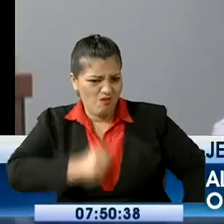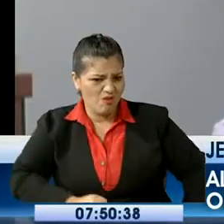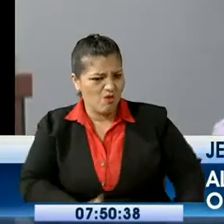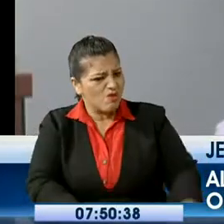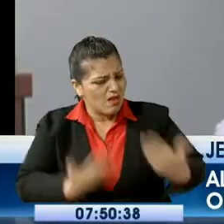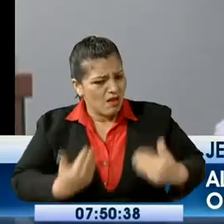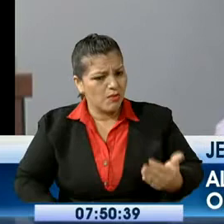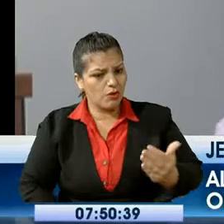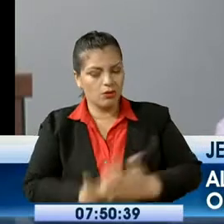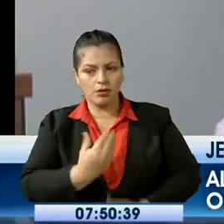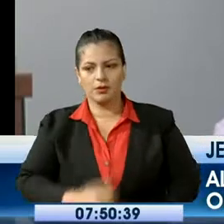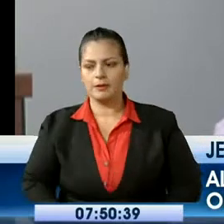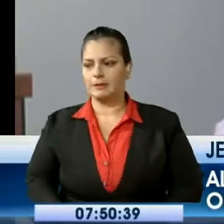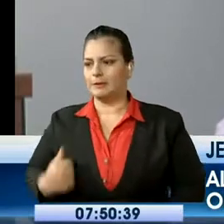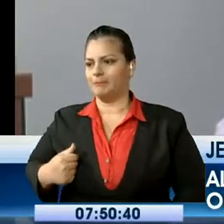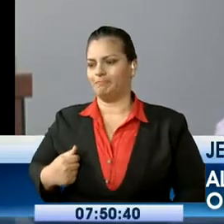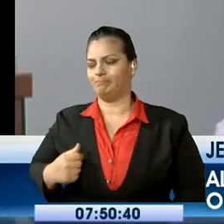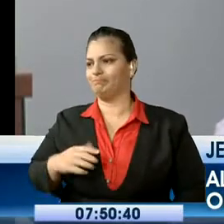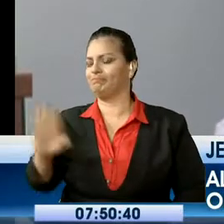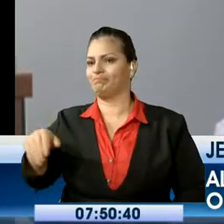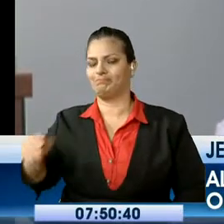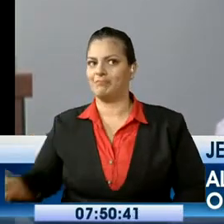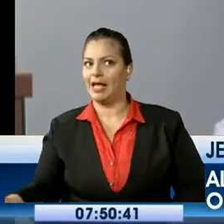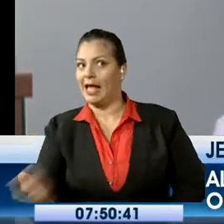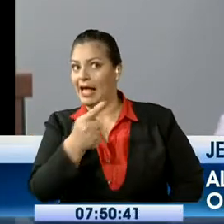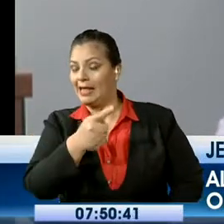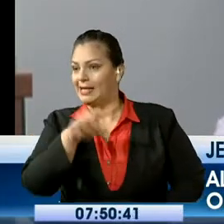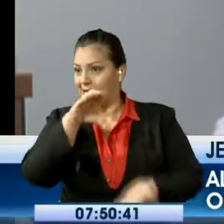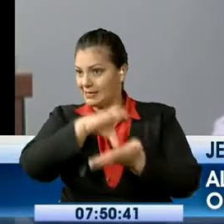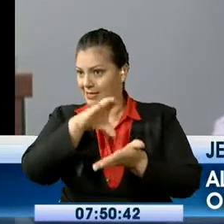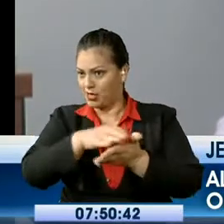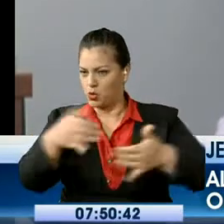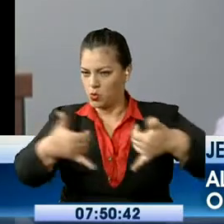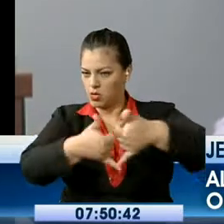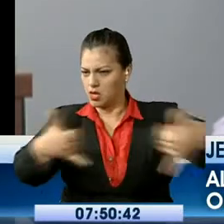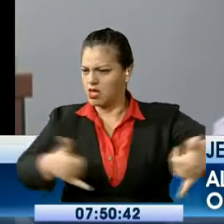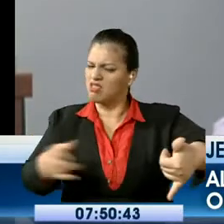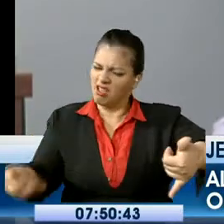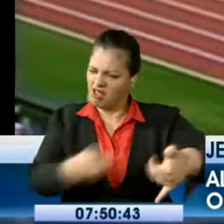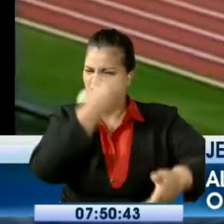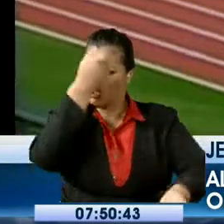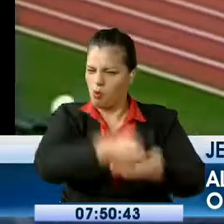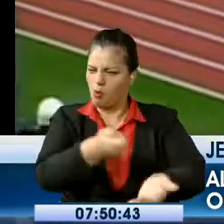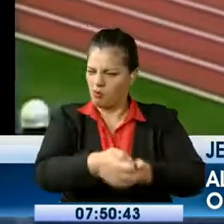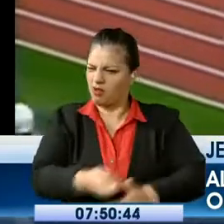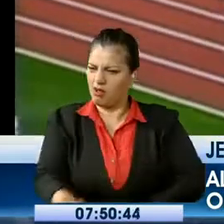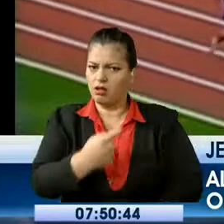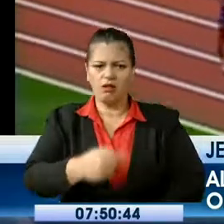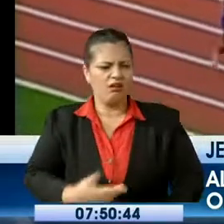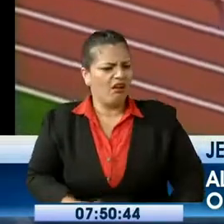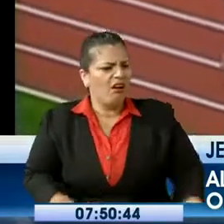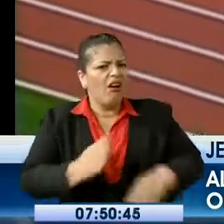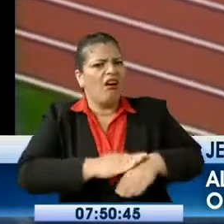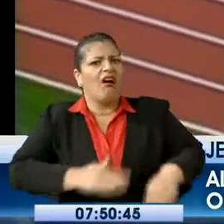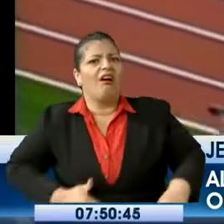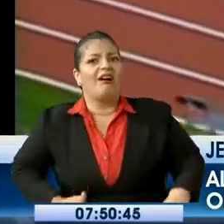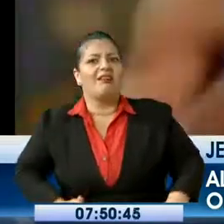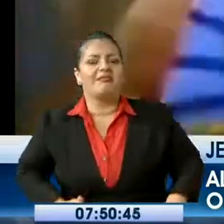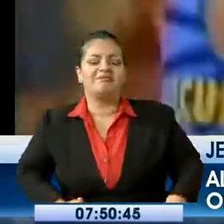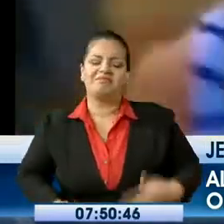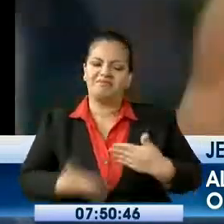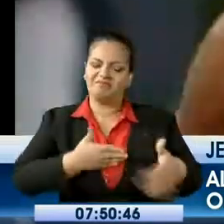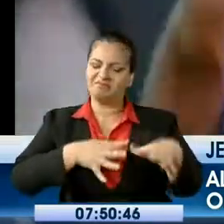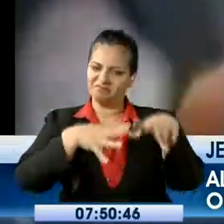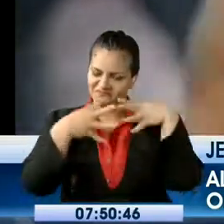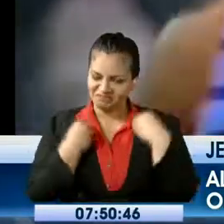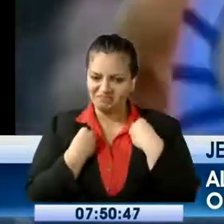cuando le dijo al dirigente, mira, ándate a la tienda en el centro y seguramente ahí te podrán resolver. 20 años después de la gesta olímpica